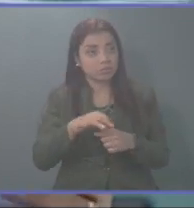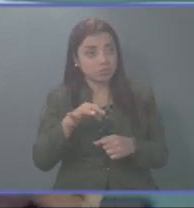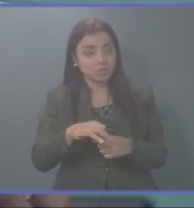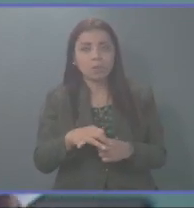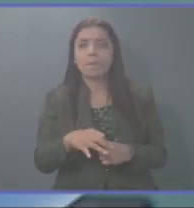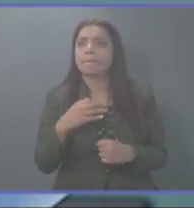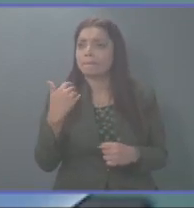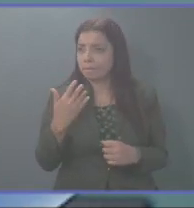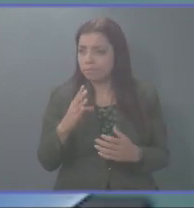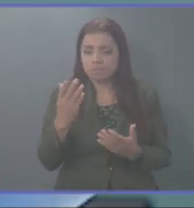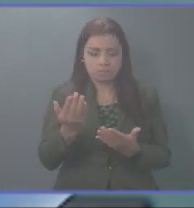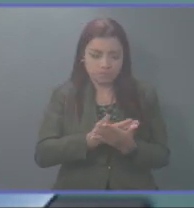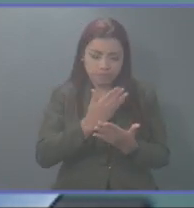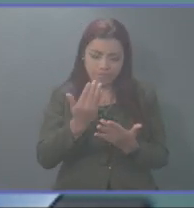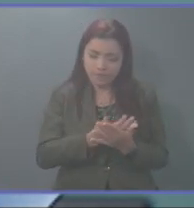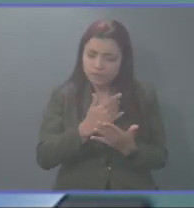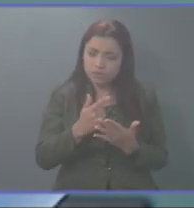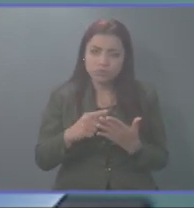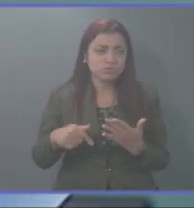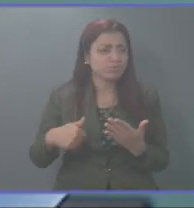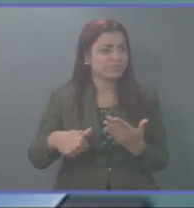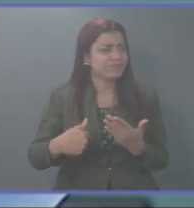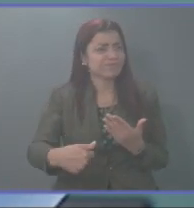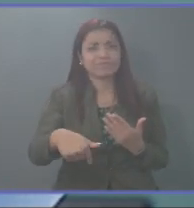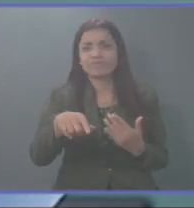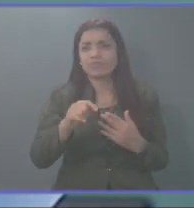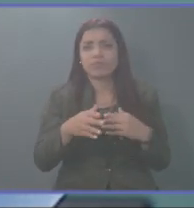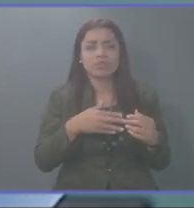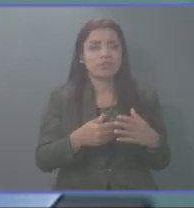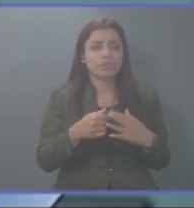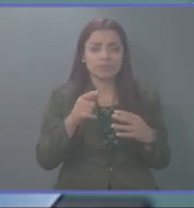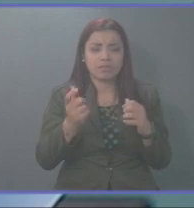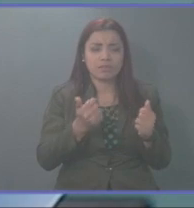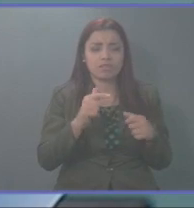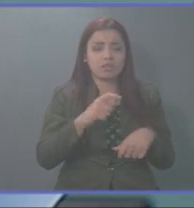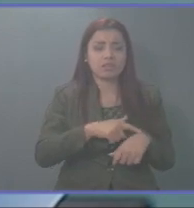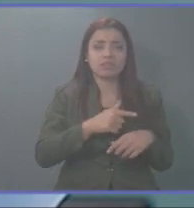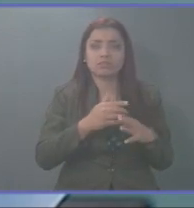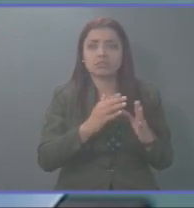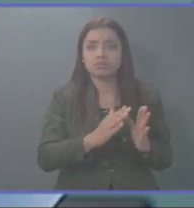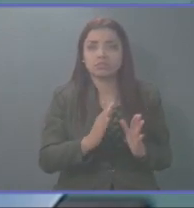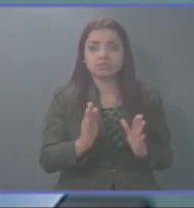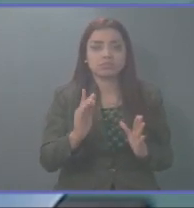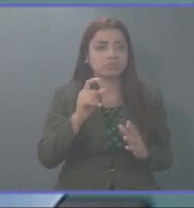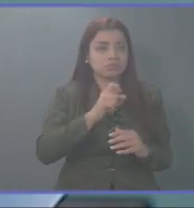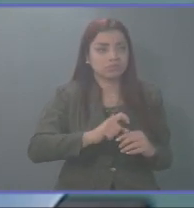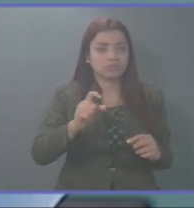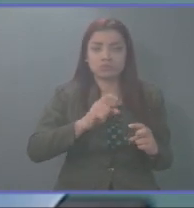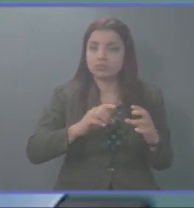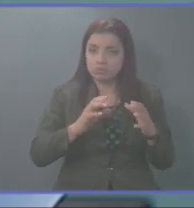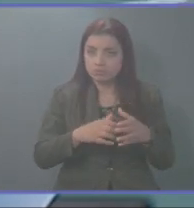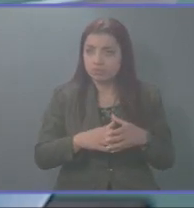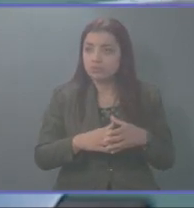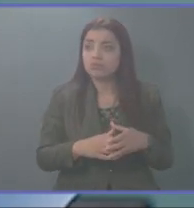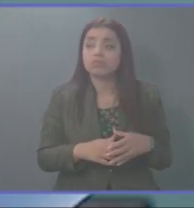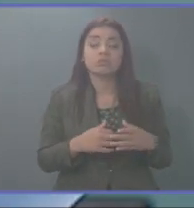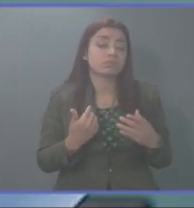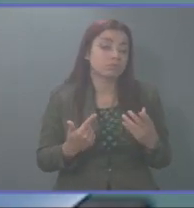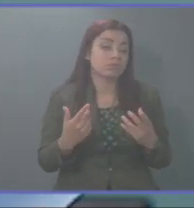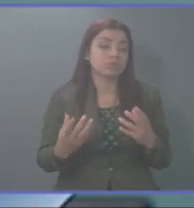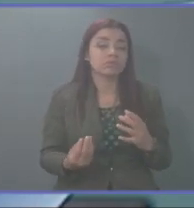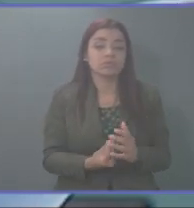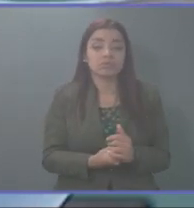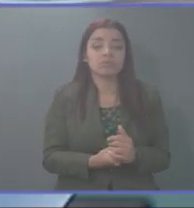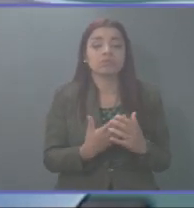sido estudiado en forma permanente, más allá de su registro cronológico en las agendas semanales de la Comisión, pues adicionalmente